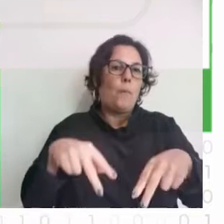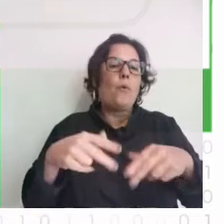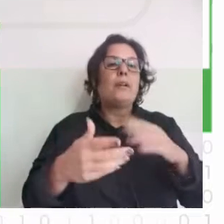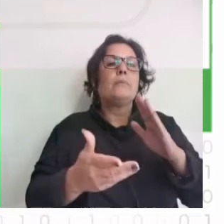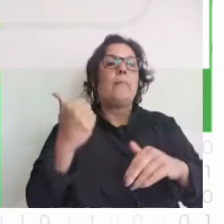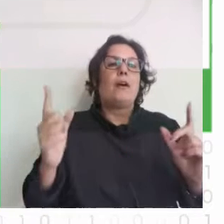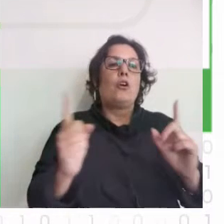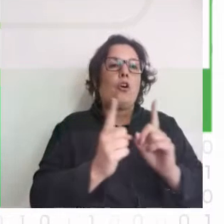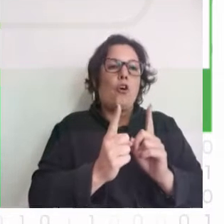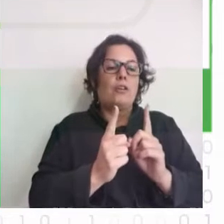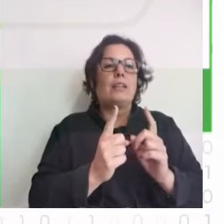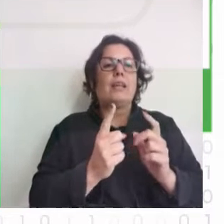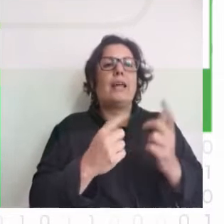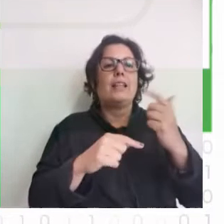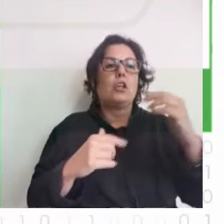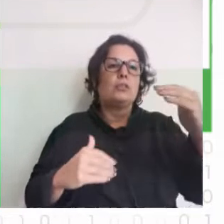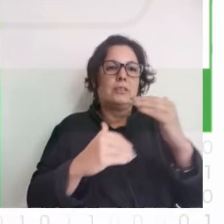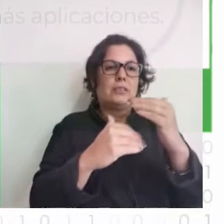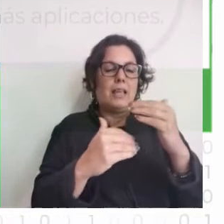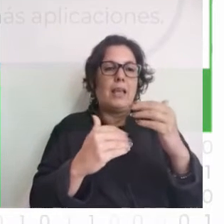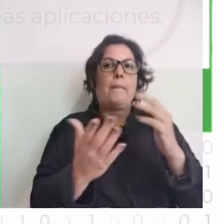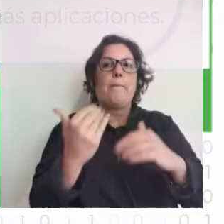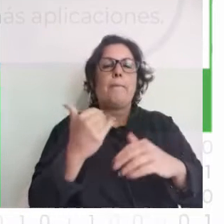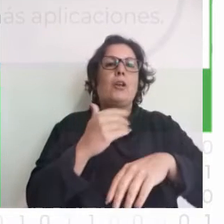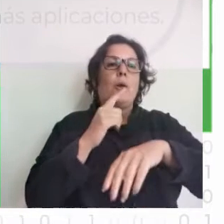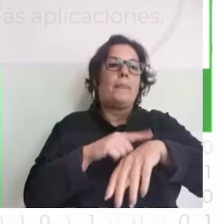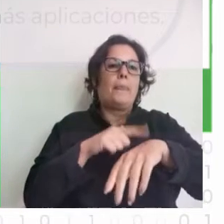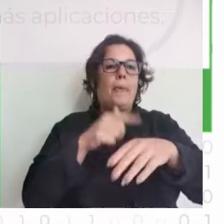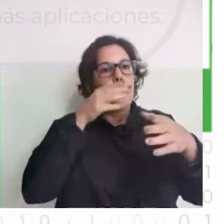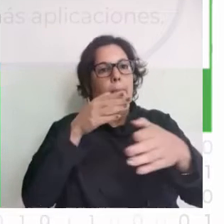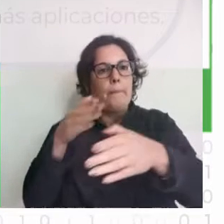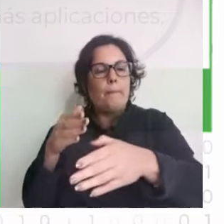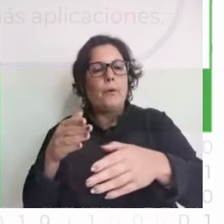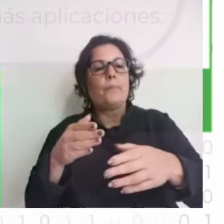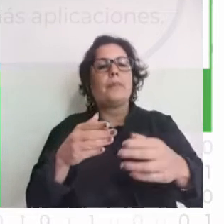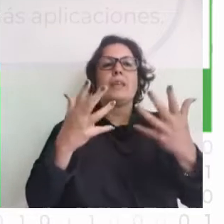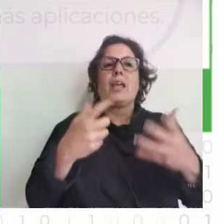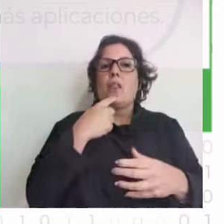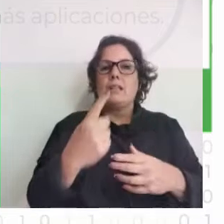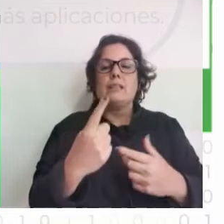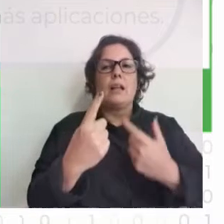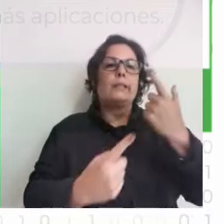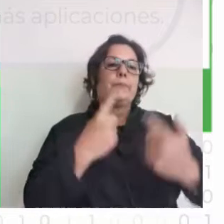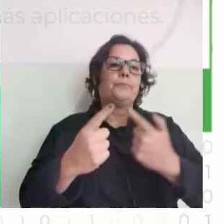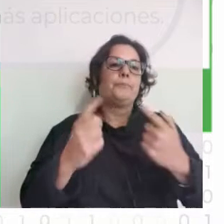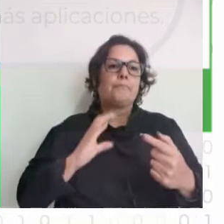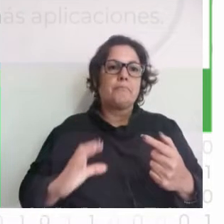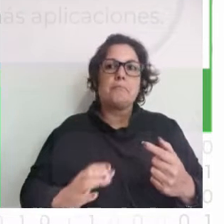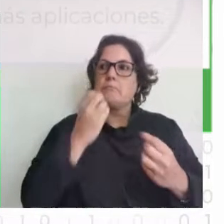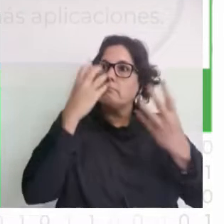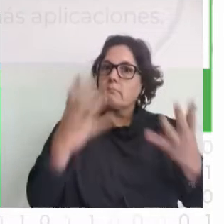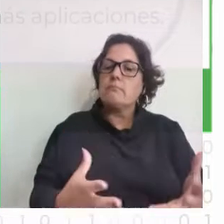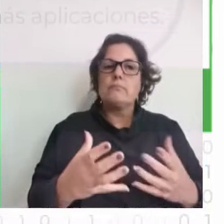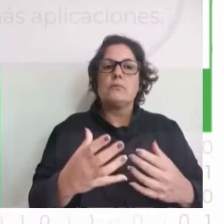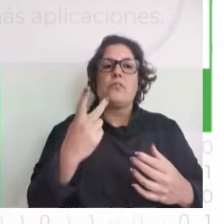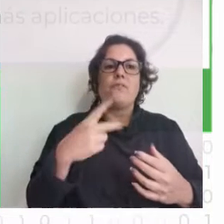reduce la longitud del test en menor tiempo de aplicación. Déjenme remarcar algunas características y ventajas que tienen